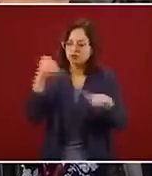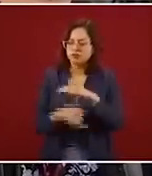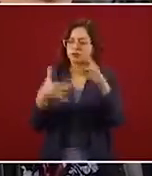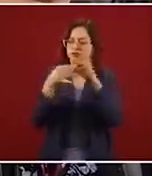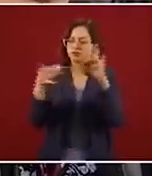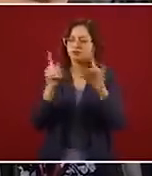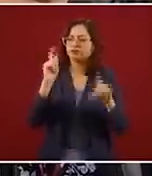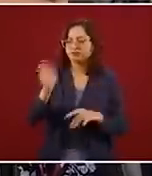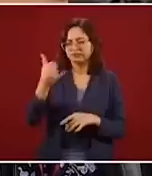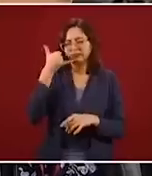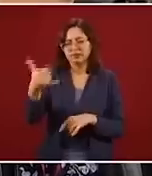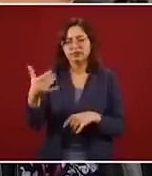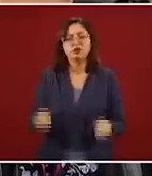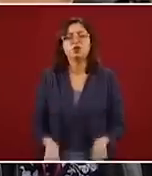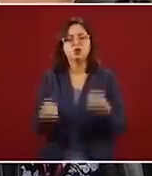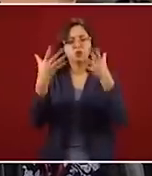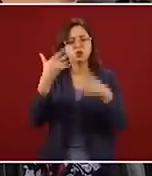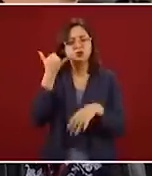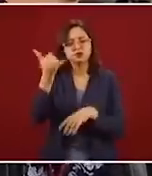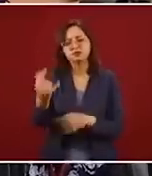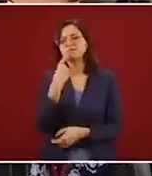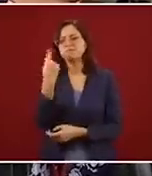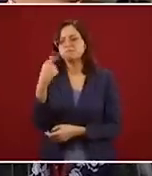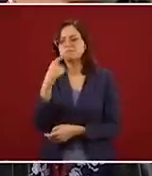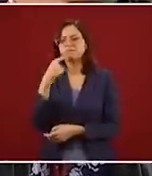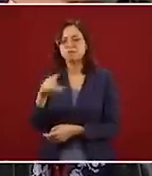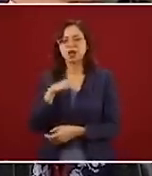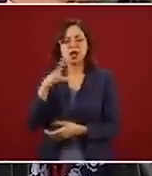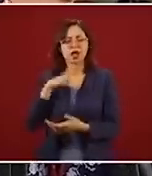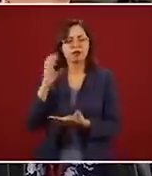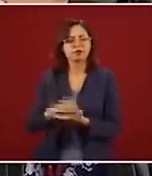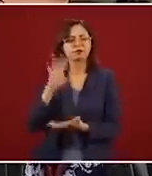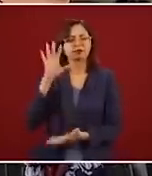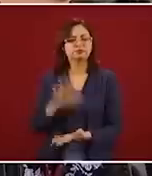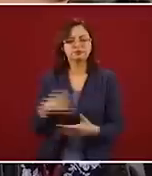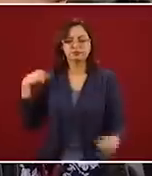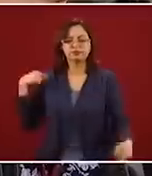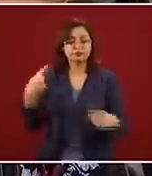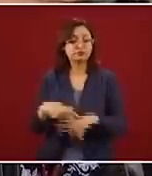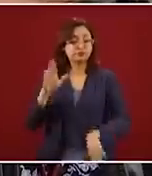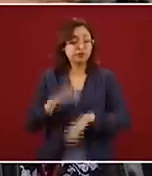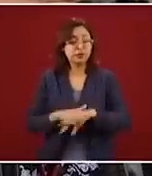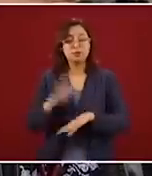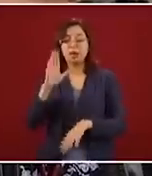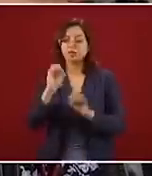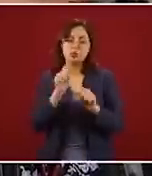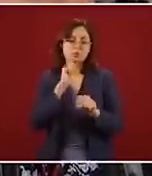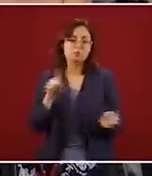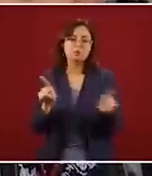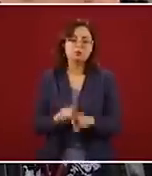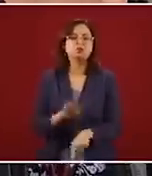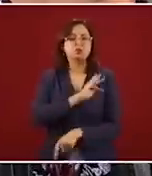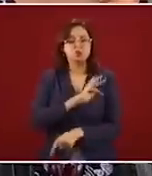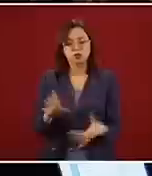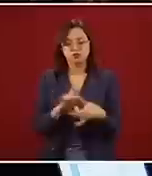de llamadas o de quejas ya tienen al momento, ha subido, se ha mantenido. No sé si nos